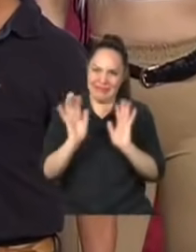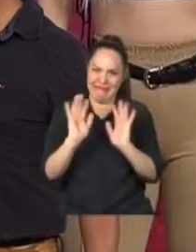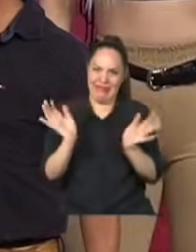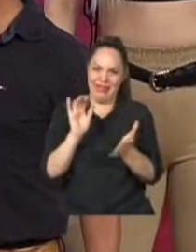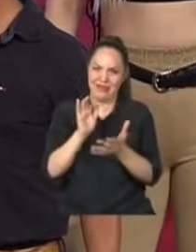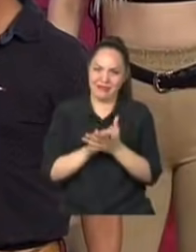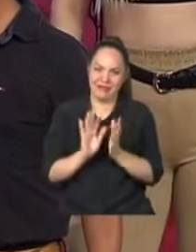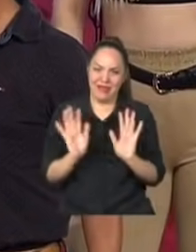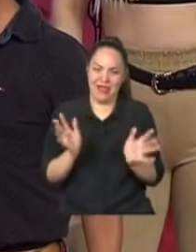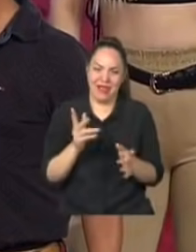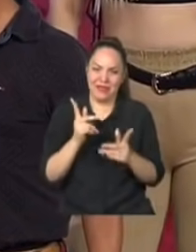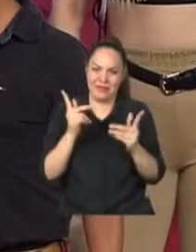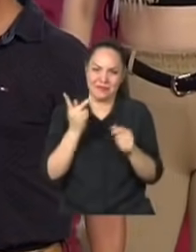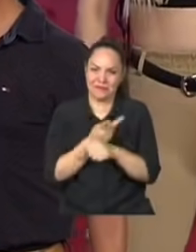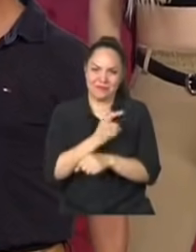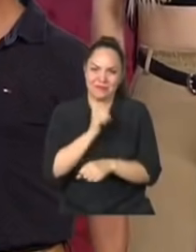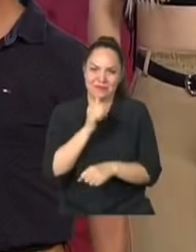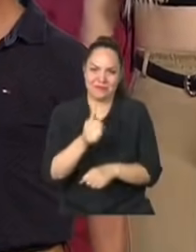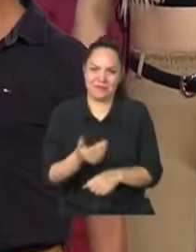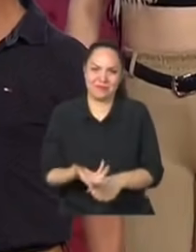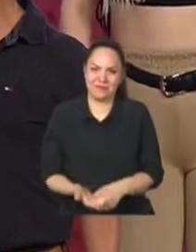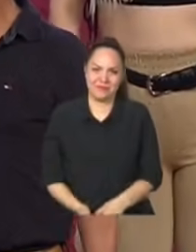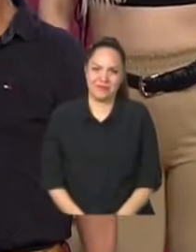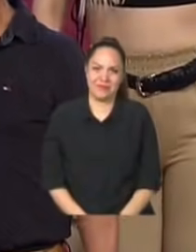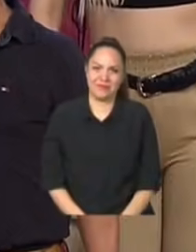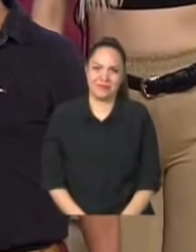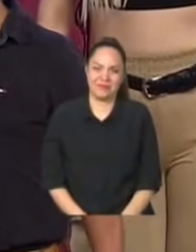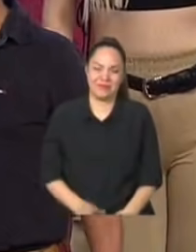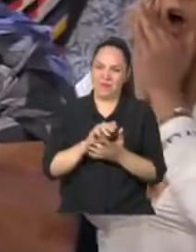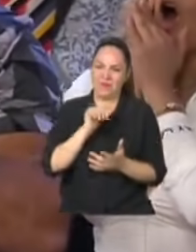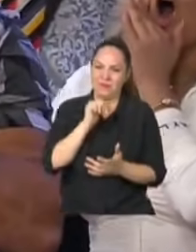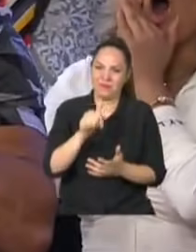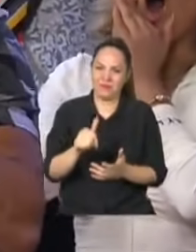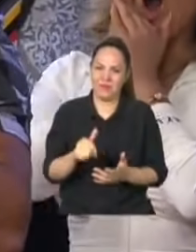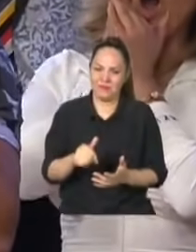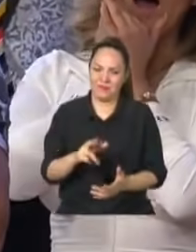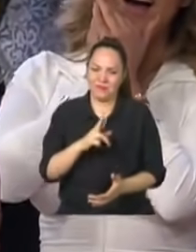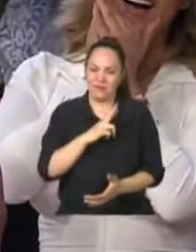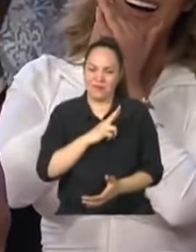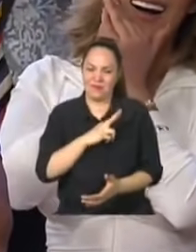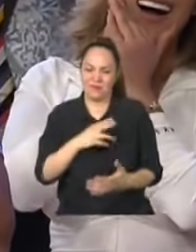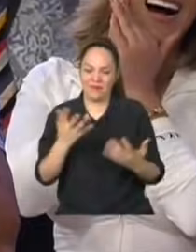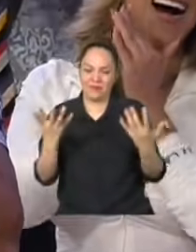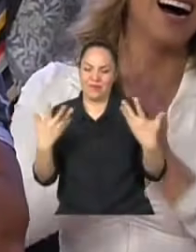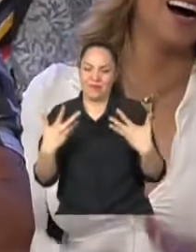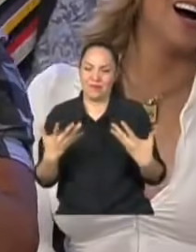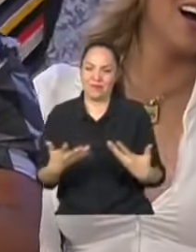Yo también. Bueno, yo soy Eugenio Torres y estoy casado con la vida. Todos casados. Pero con...